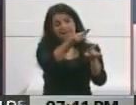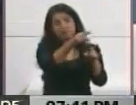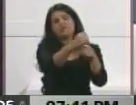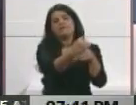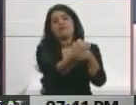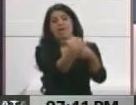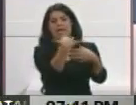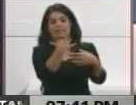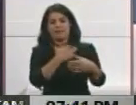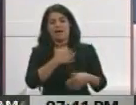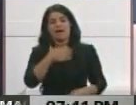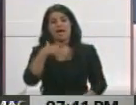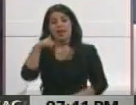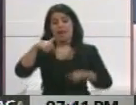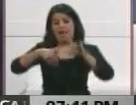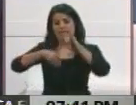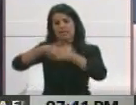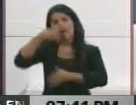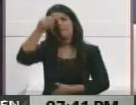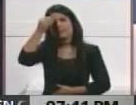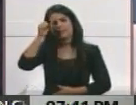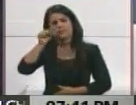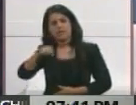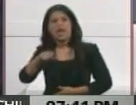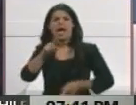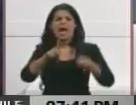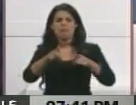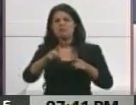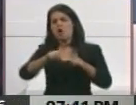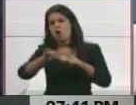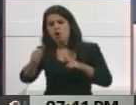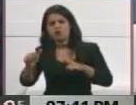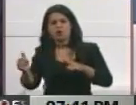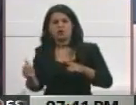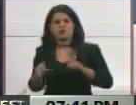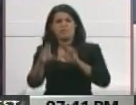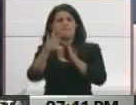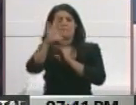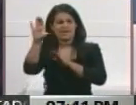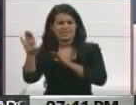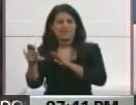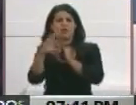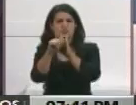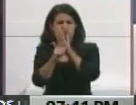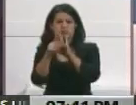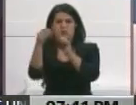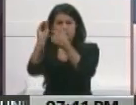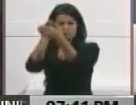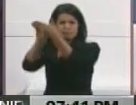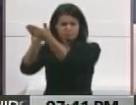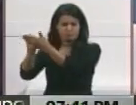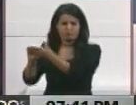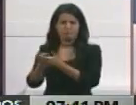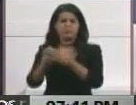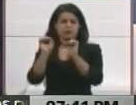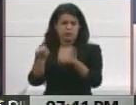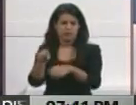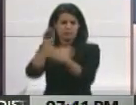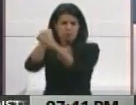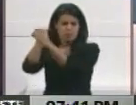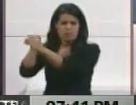constitucional de la América Latina algunas constituciones europeas eh tú mencionabas hace poco